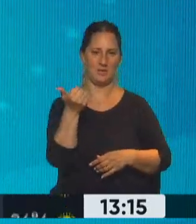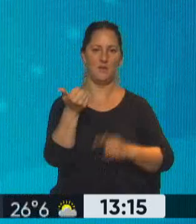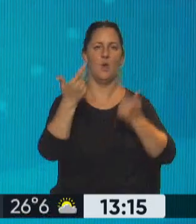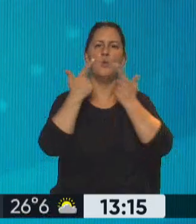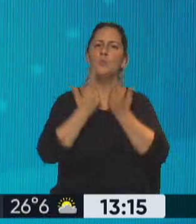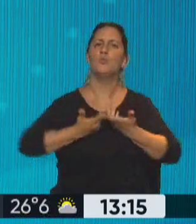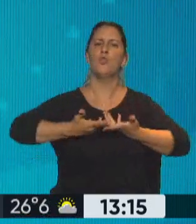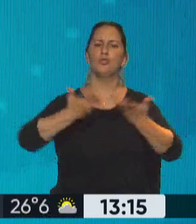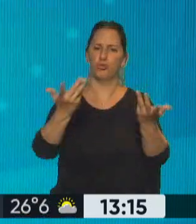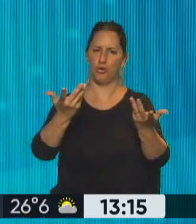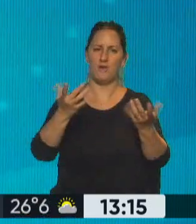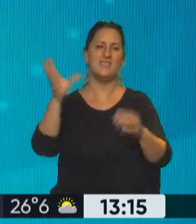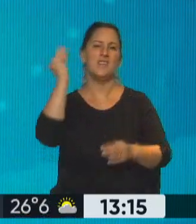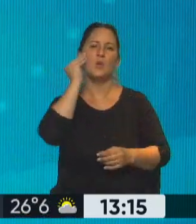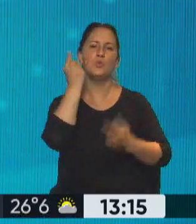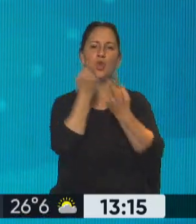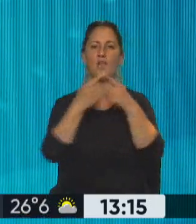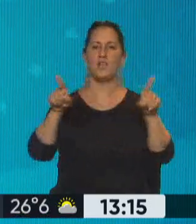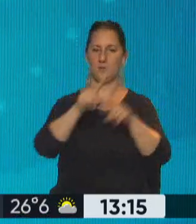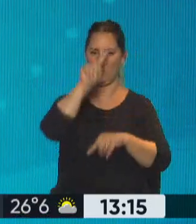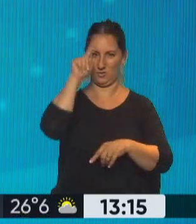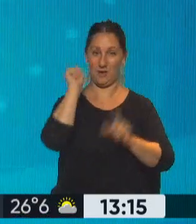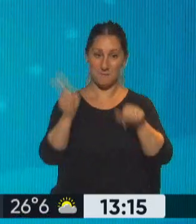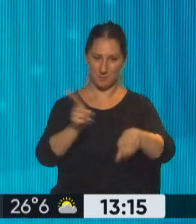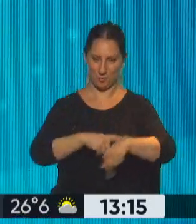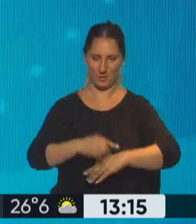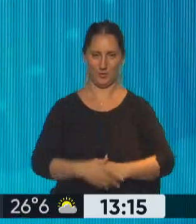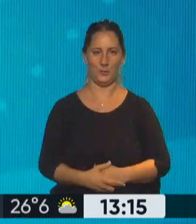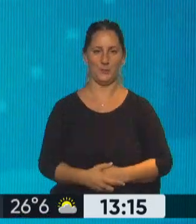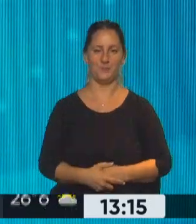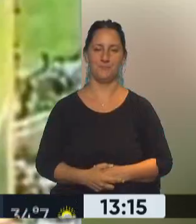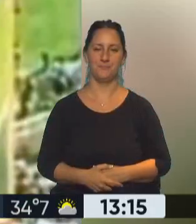se transmitió y se escuchó el himno En ese momento